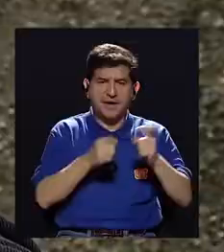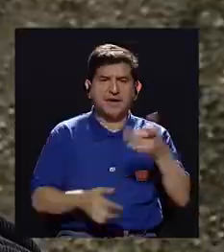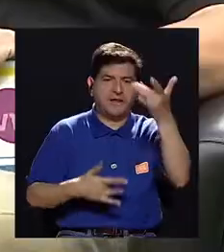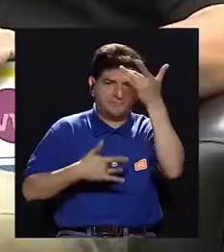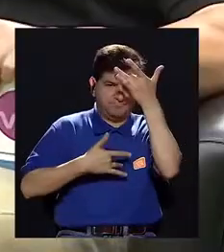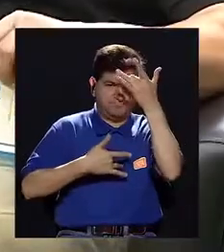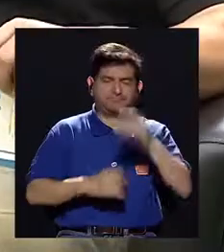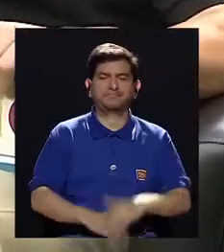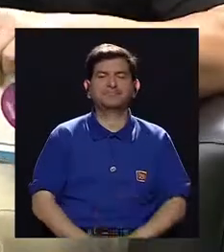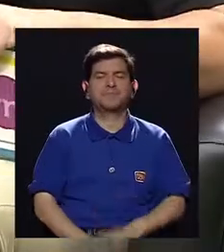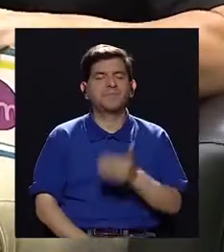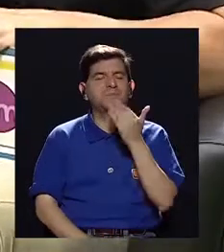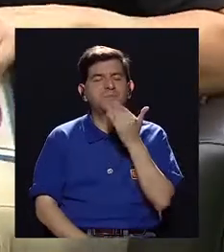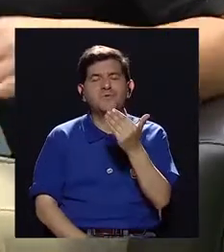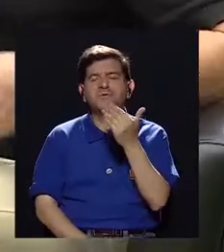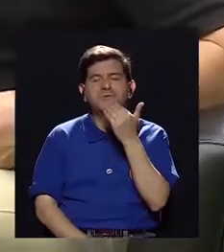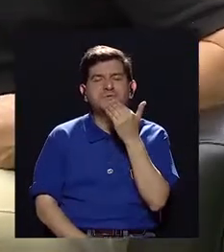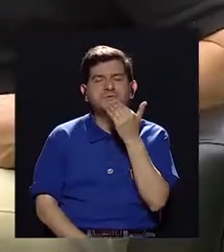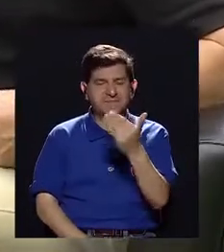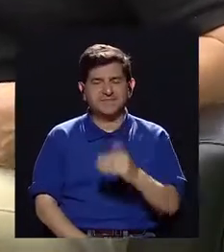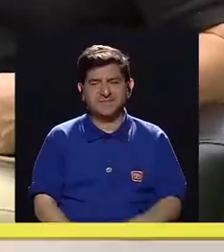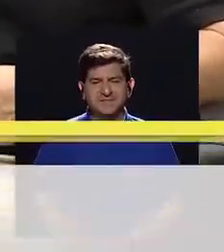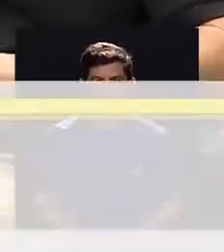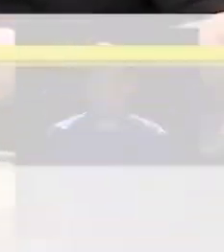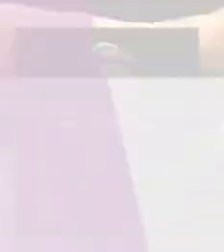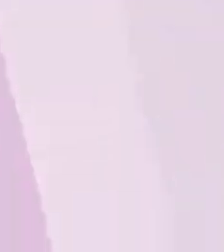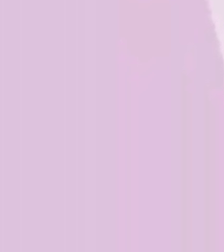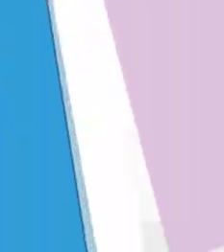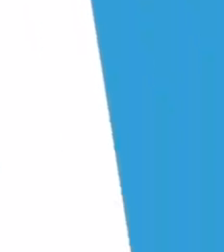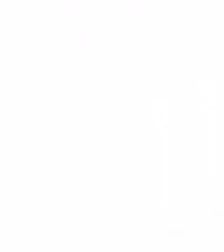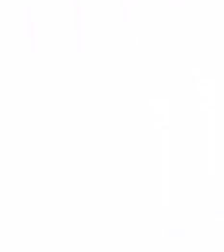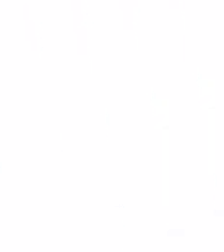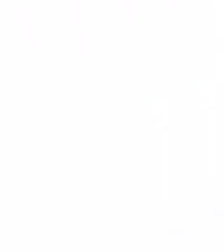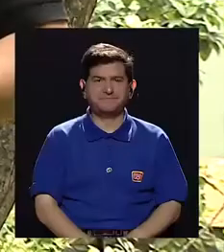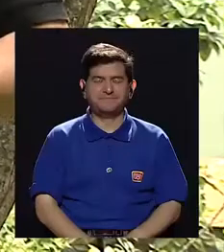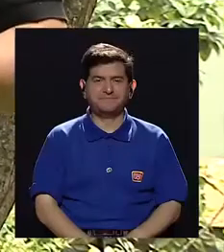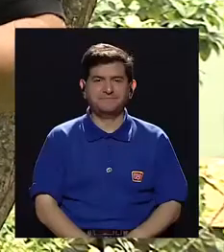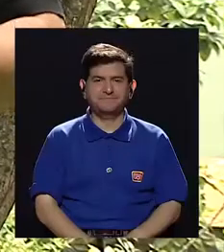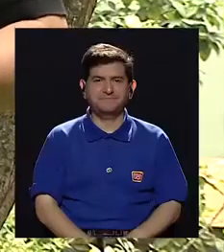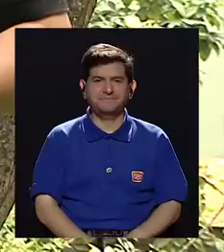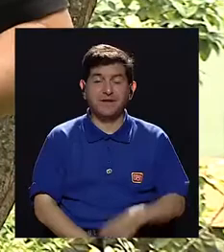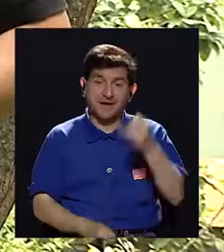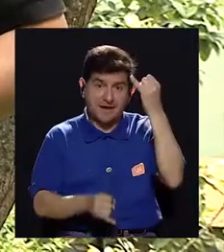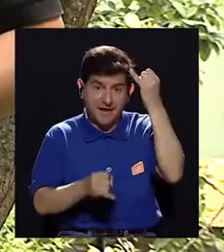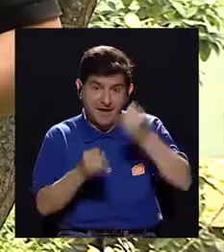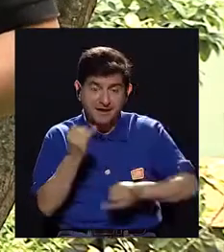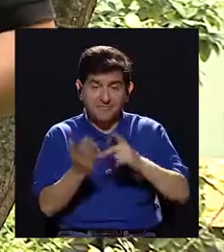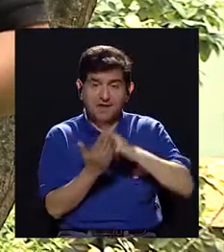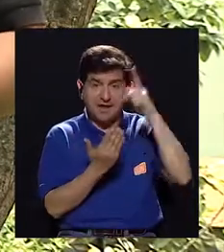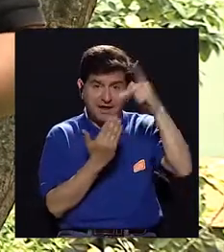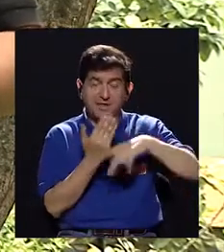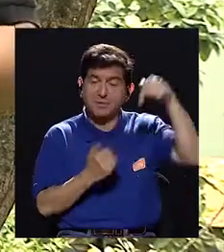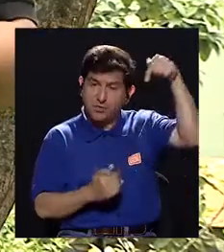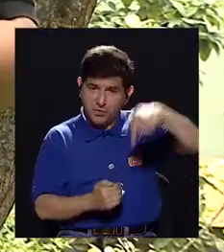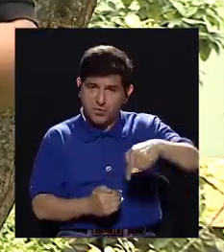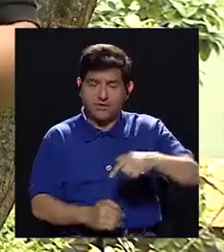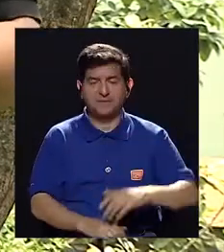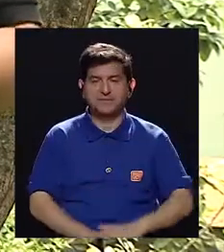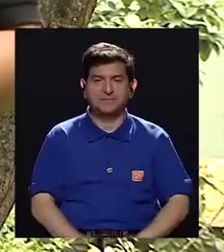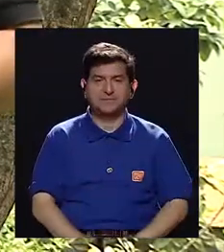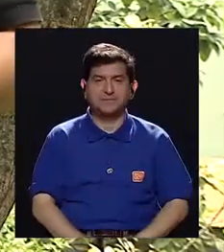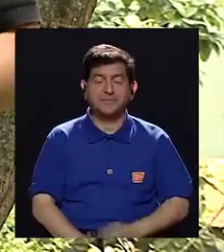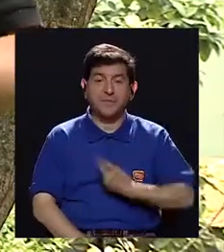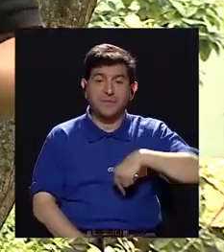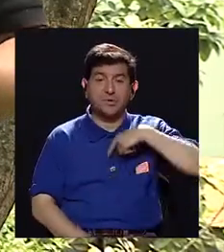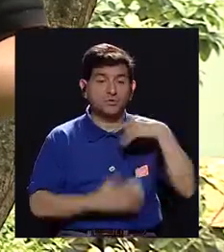la enfermedad. De verdad que muchísimas gracias. Muchísimas gracias. Gracias por tenerme. Y con esto hemos llegado al final de nuestro programa de